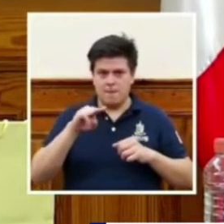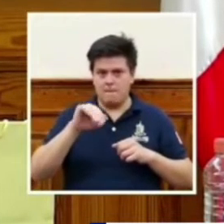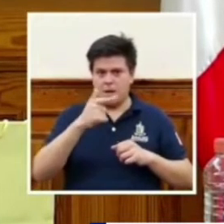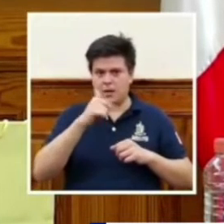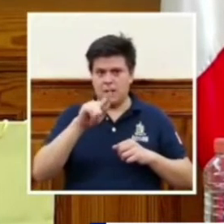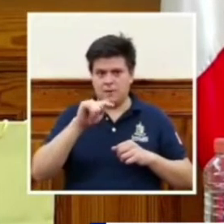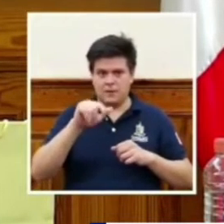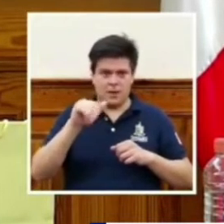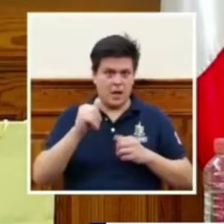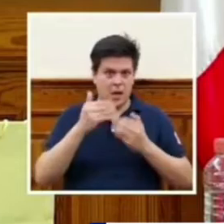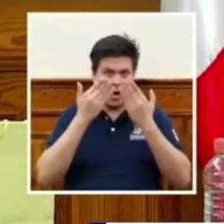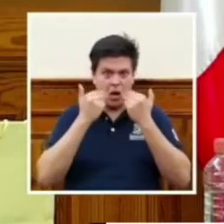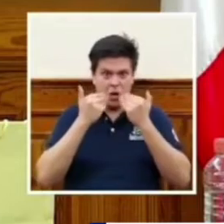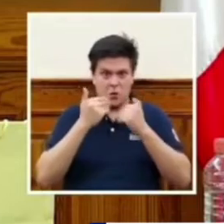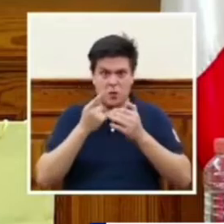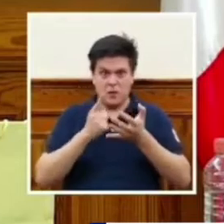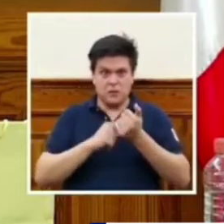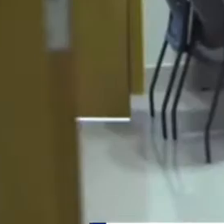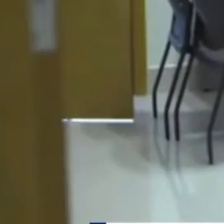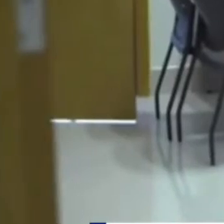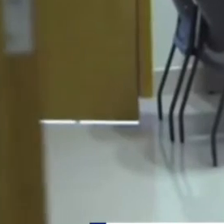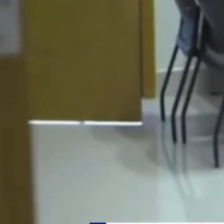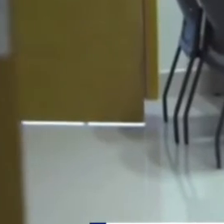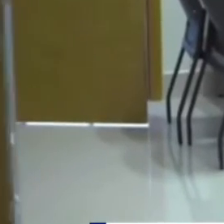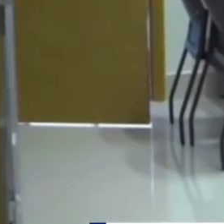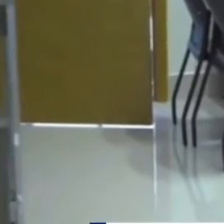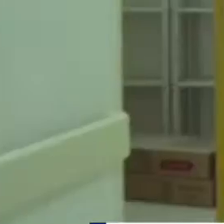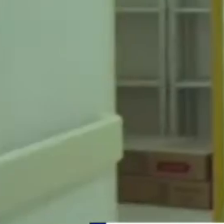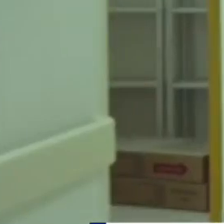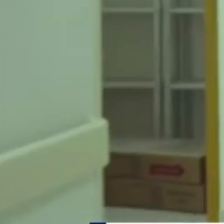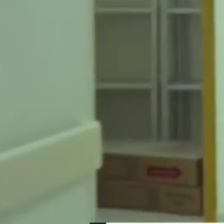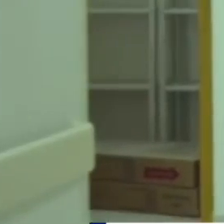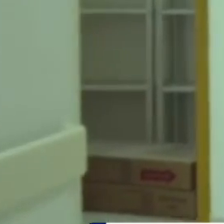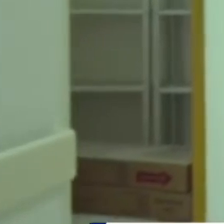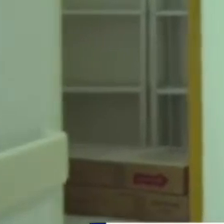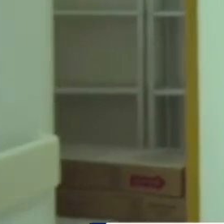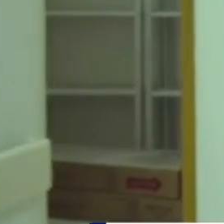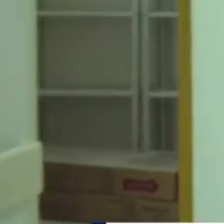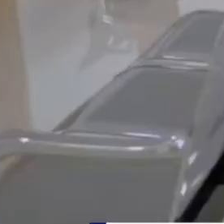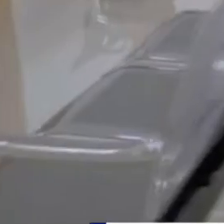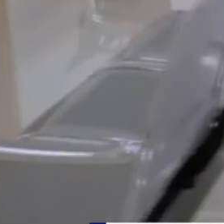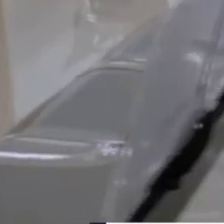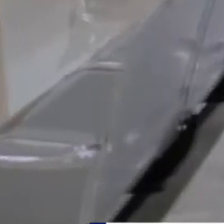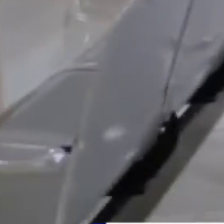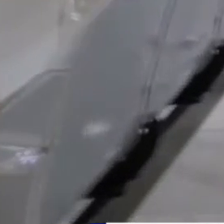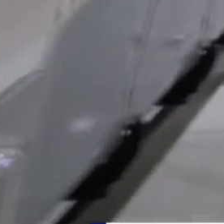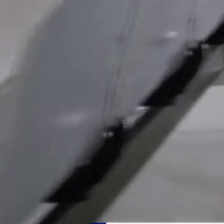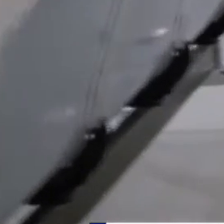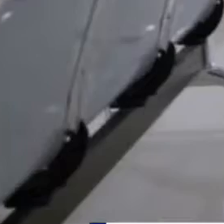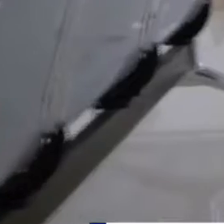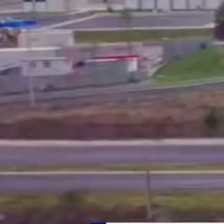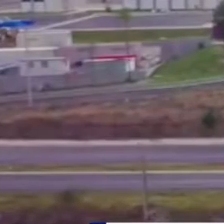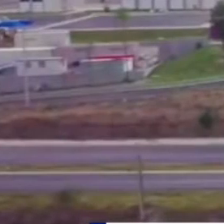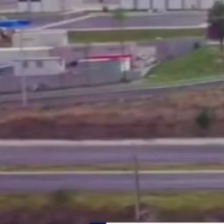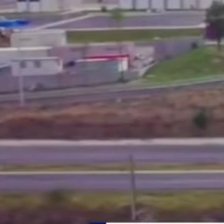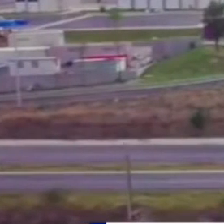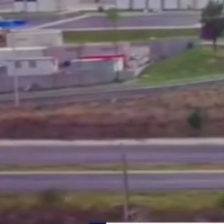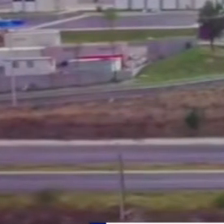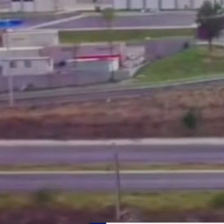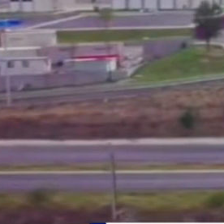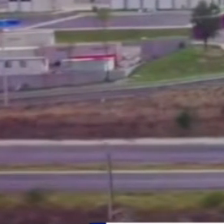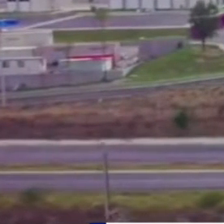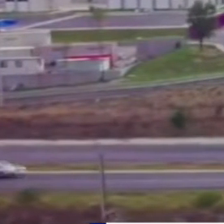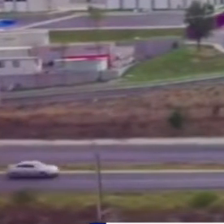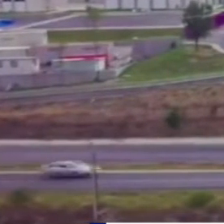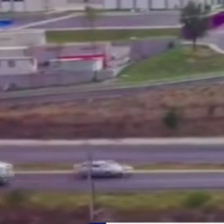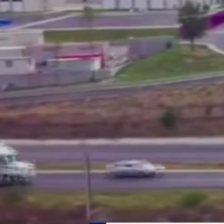resonancia en toda la Secretaría de Salud. Resaltó el trabajo realizado para poner en marcha el Hospital de Montemorelos, el cual